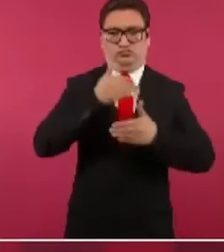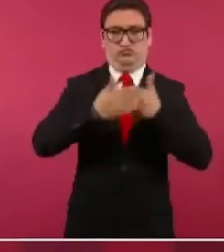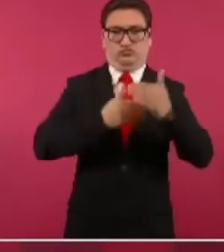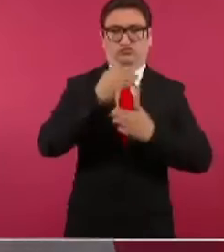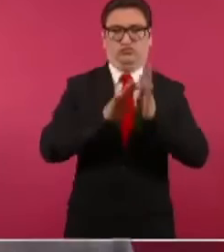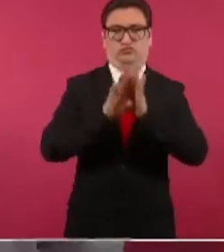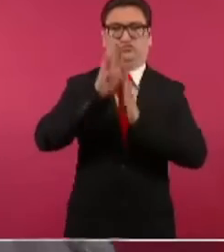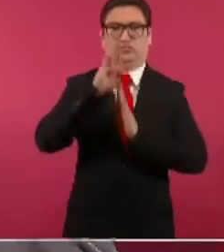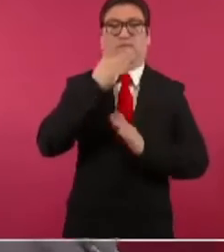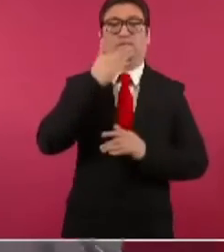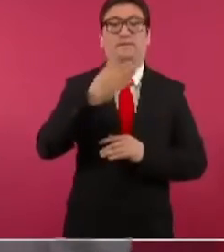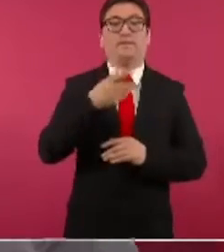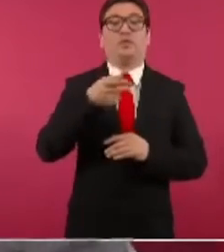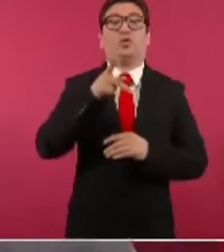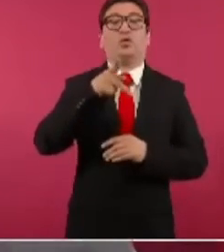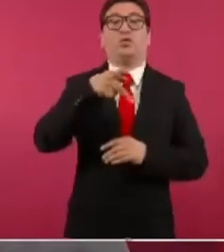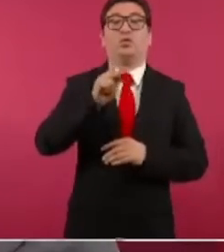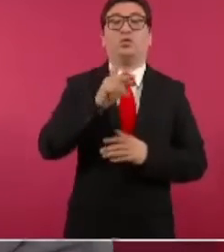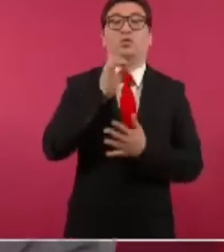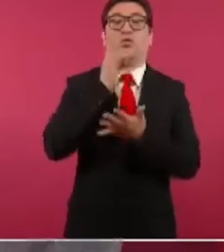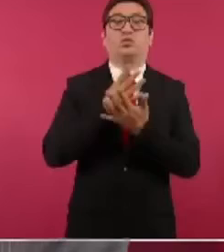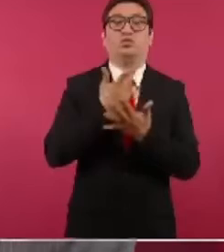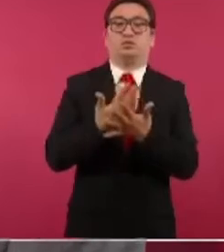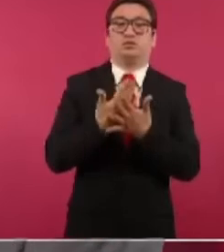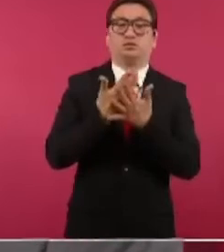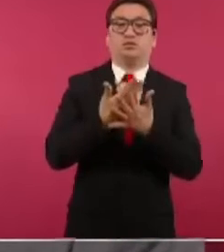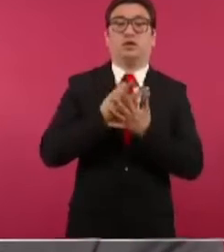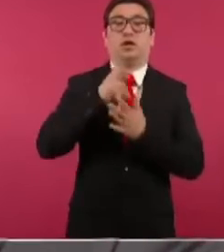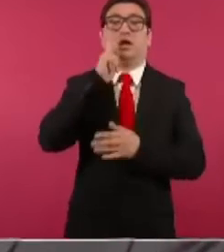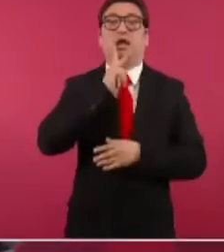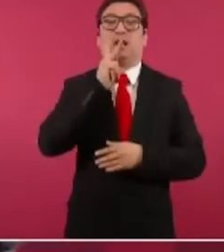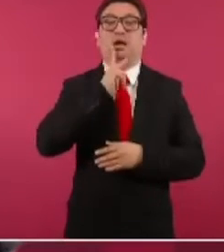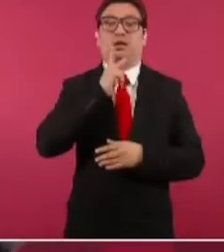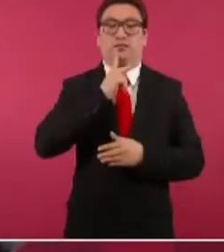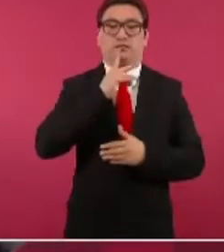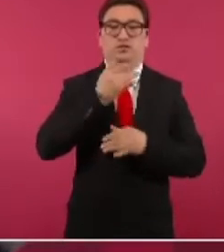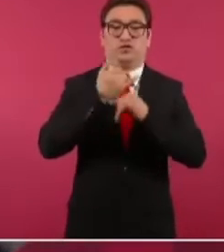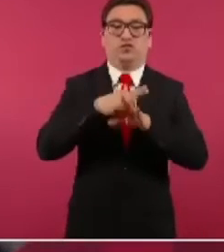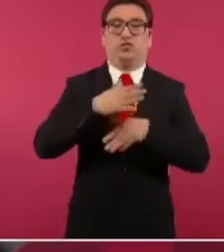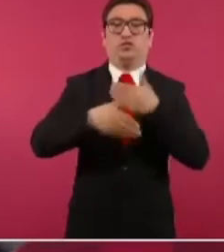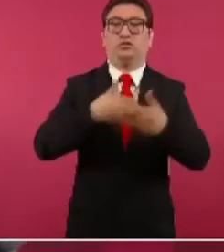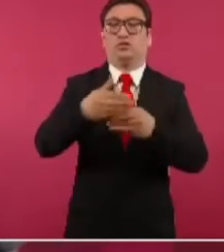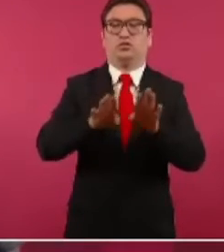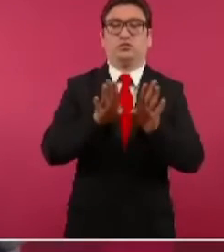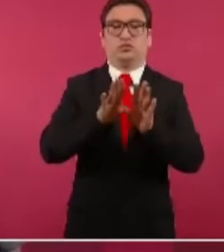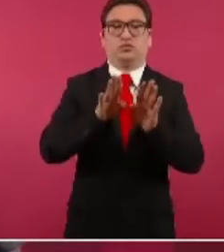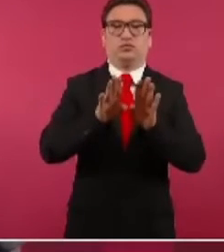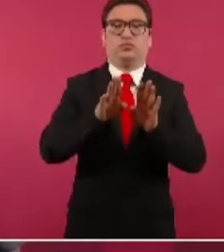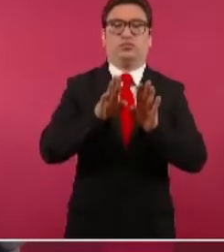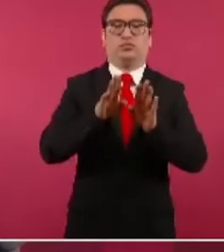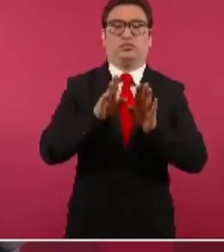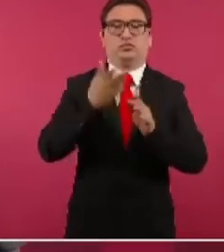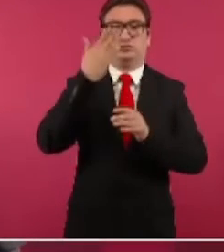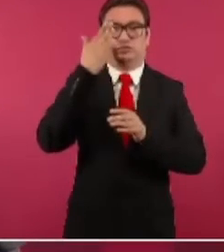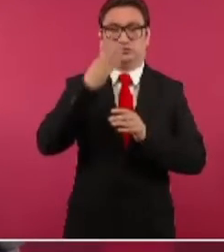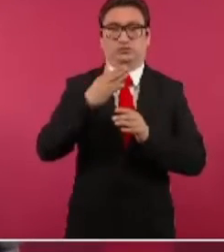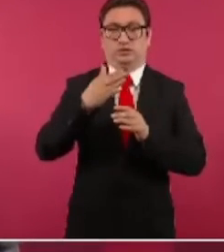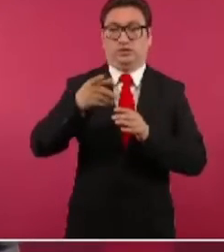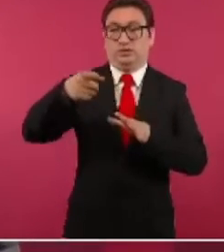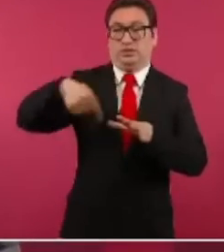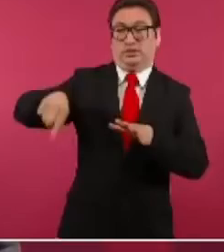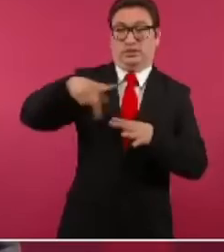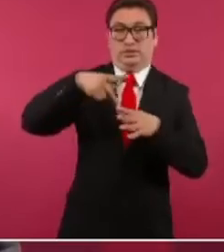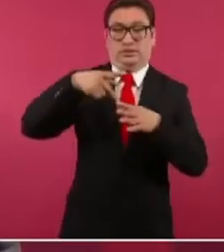y hay que esperar nada más el resultado del crecimiento del sector primario.